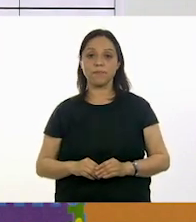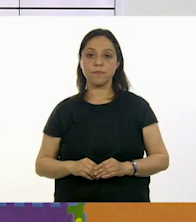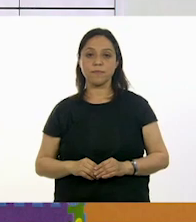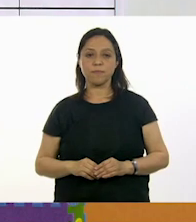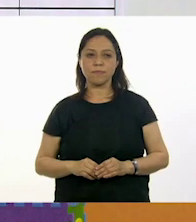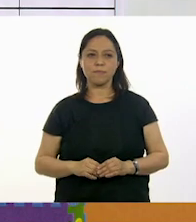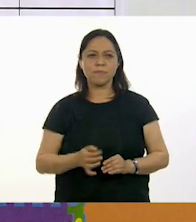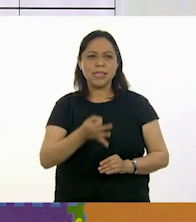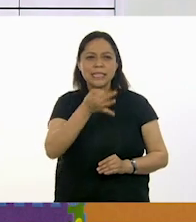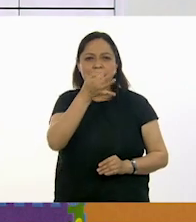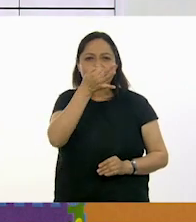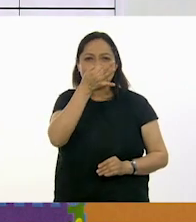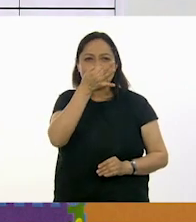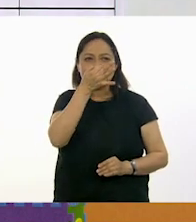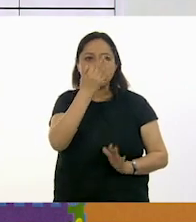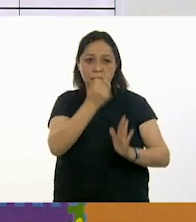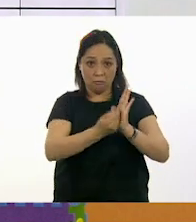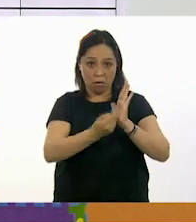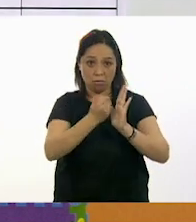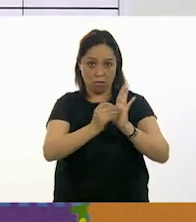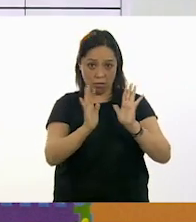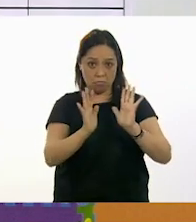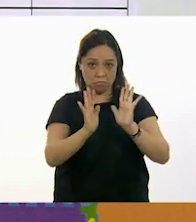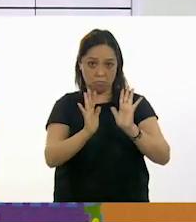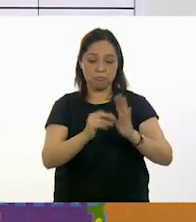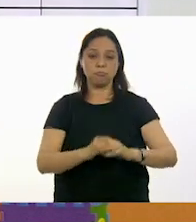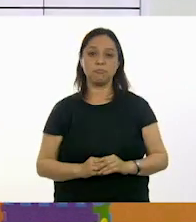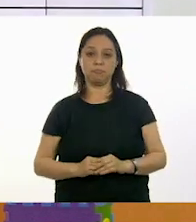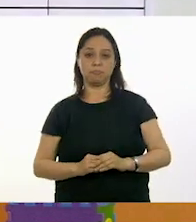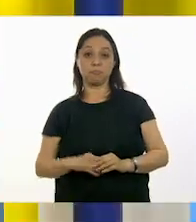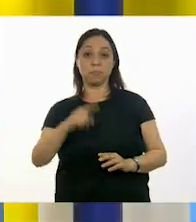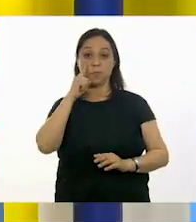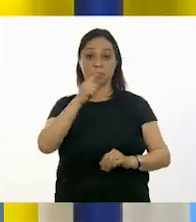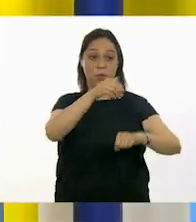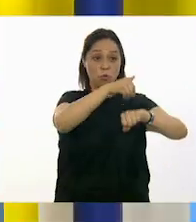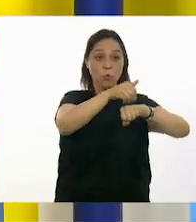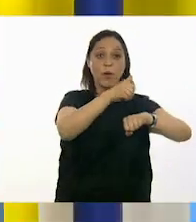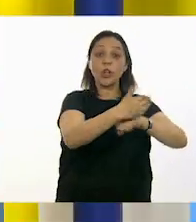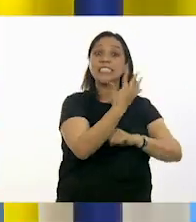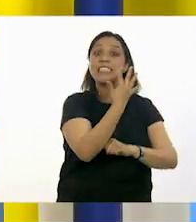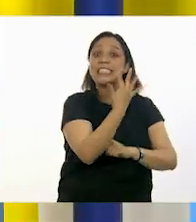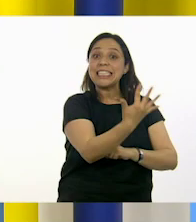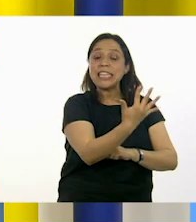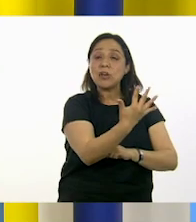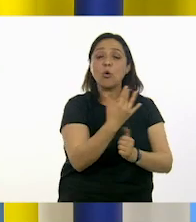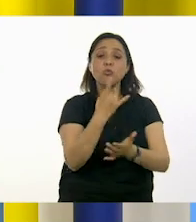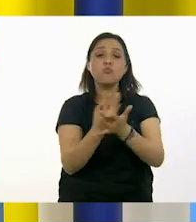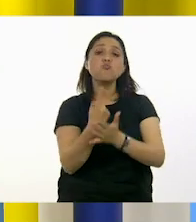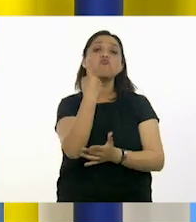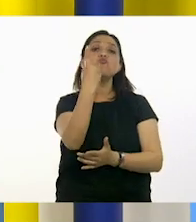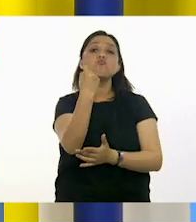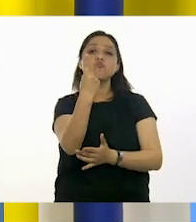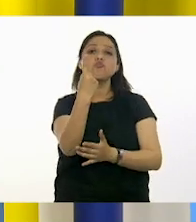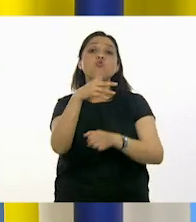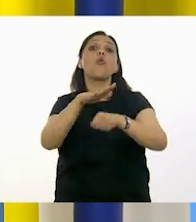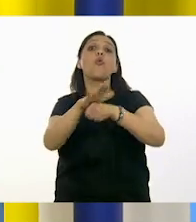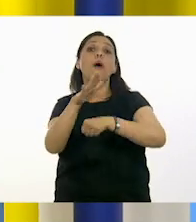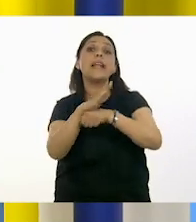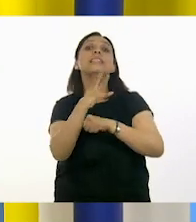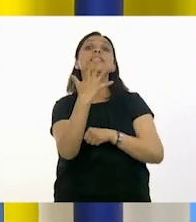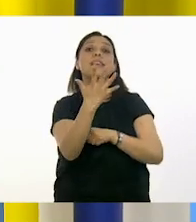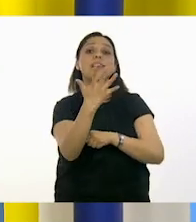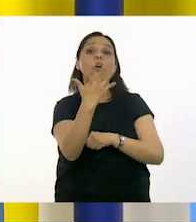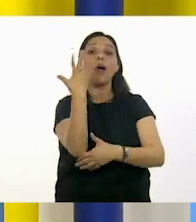Ya nos falta muy poquito. Vamos con los números 5, que nomás nos falta un número 5, colocarlo en el